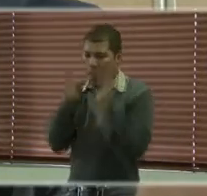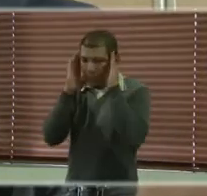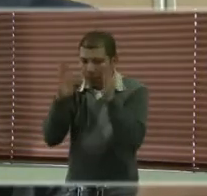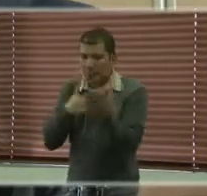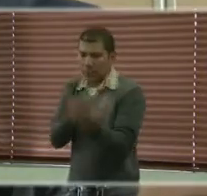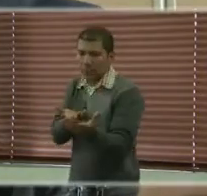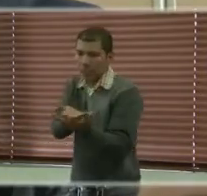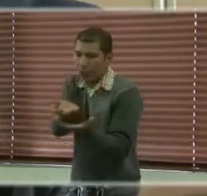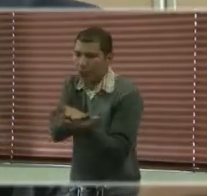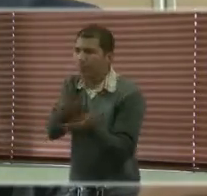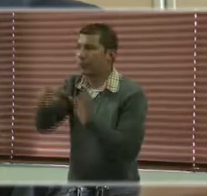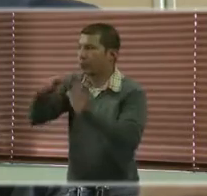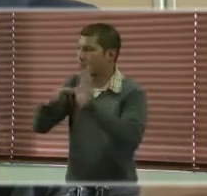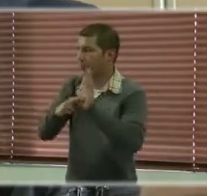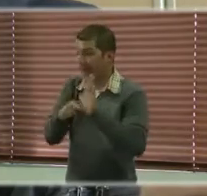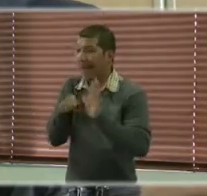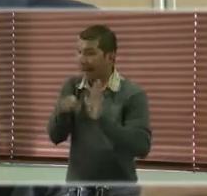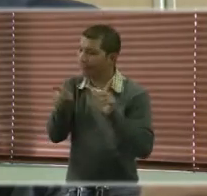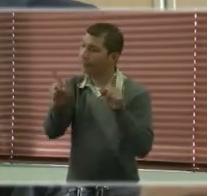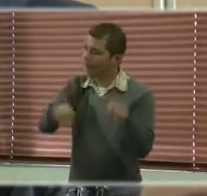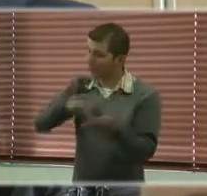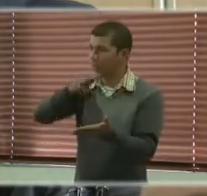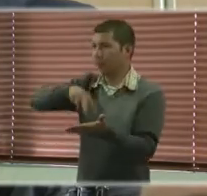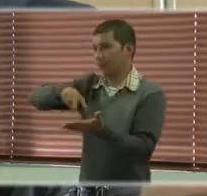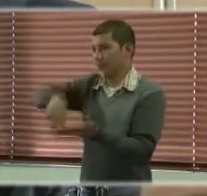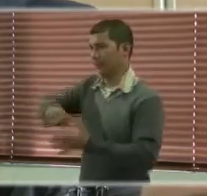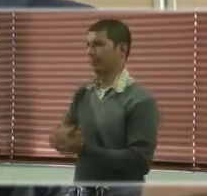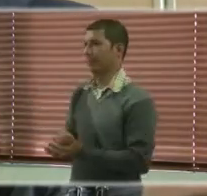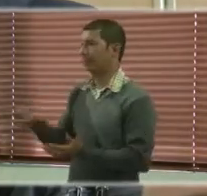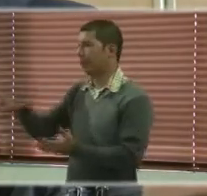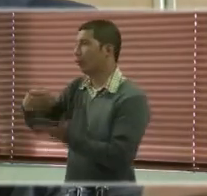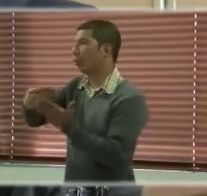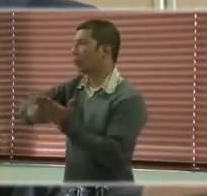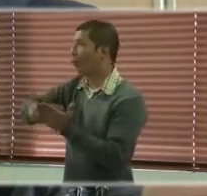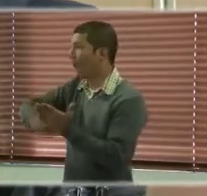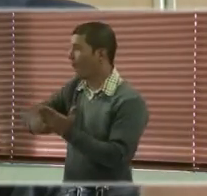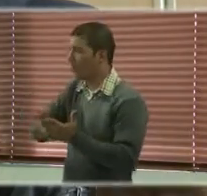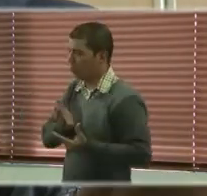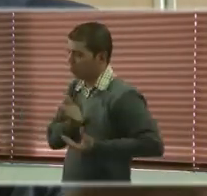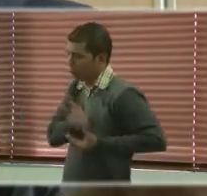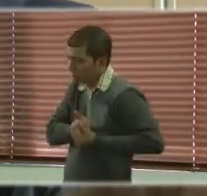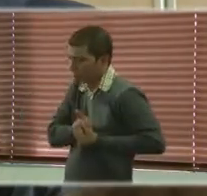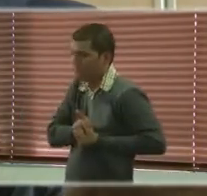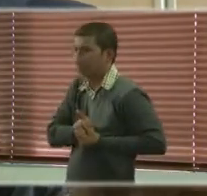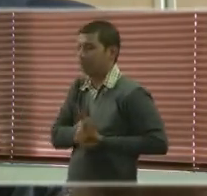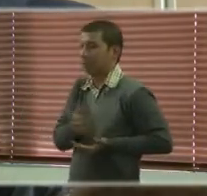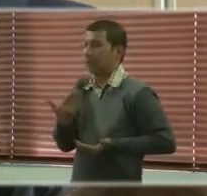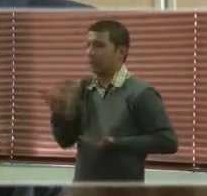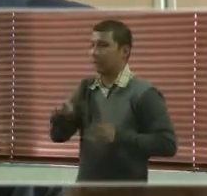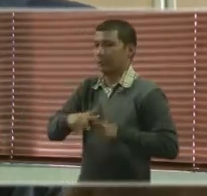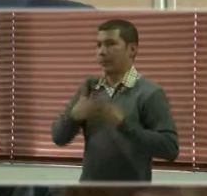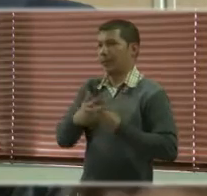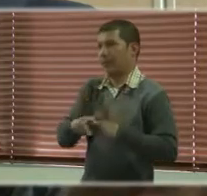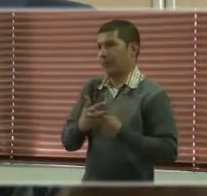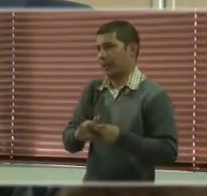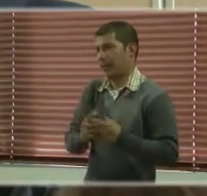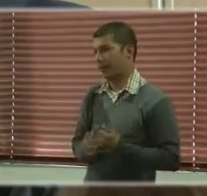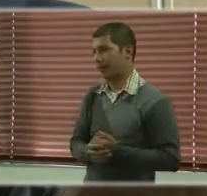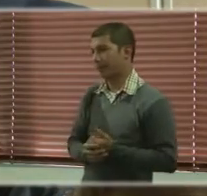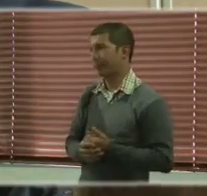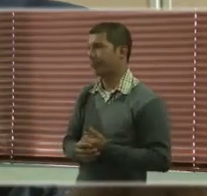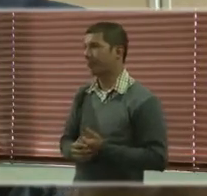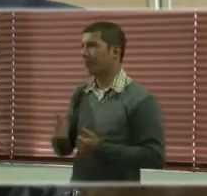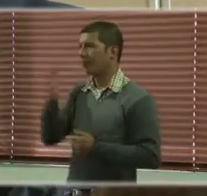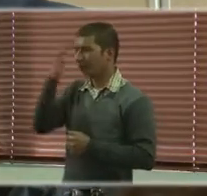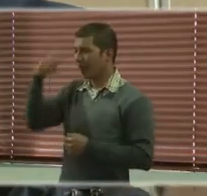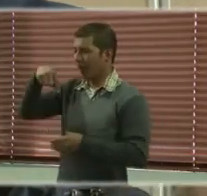una serie de documentos no que que hay que tener en cuenta como herramientas también en los casos que